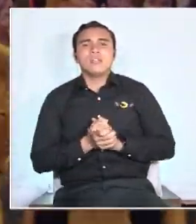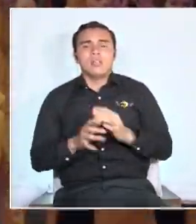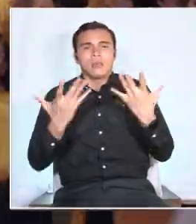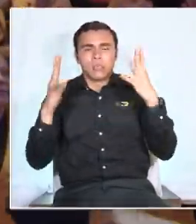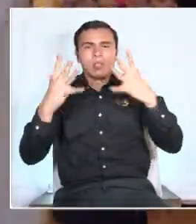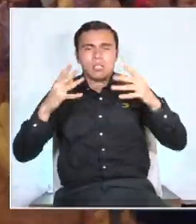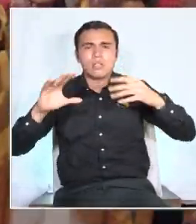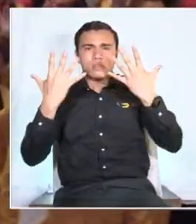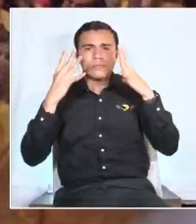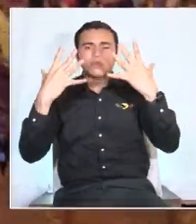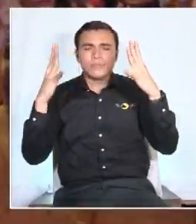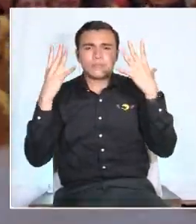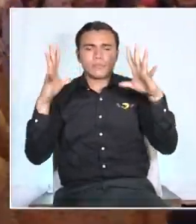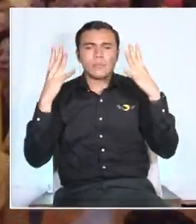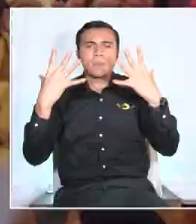Escucha,